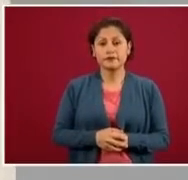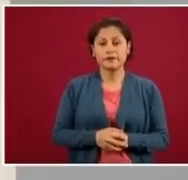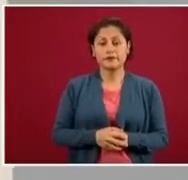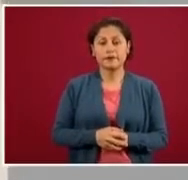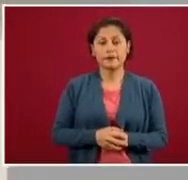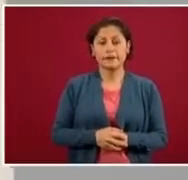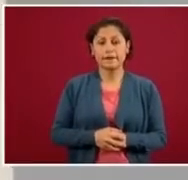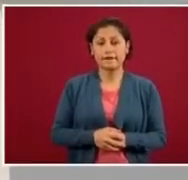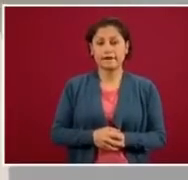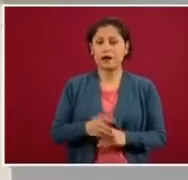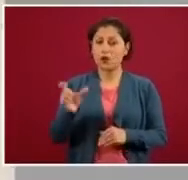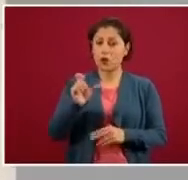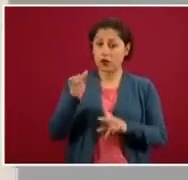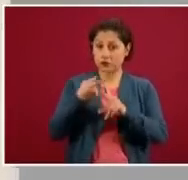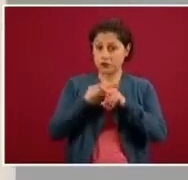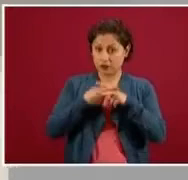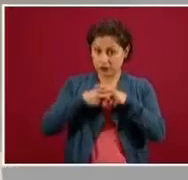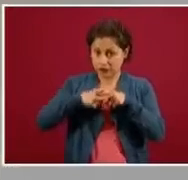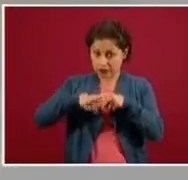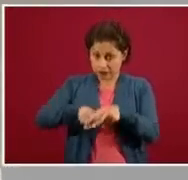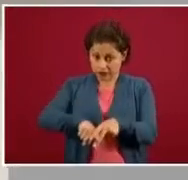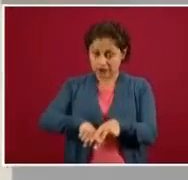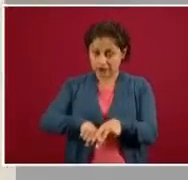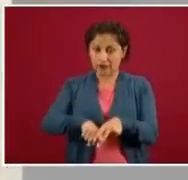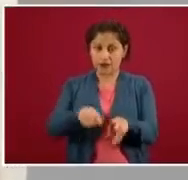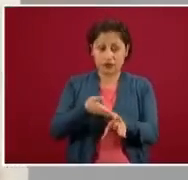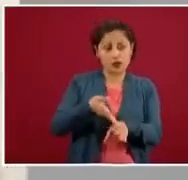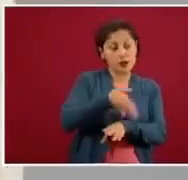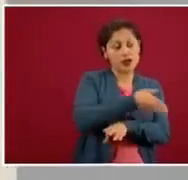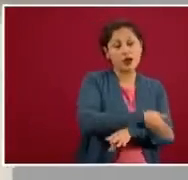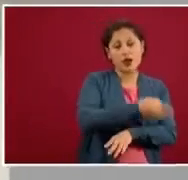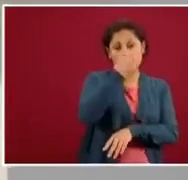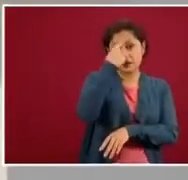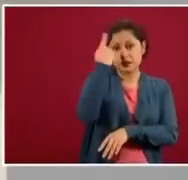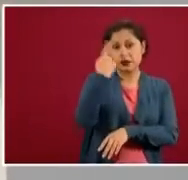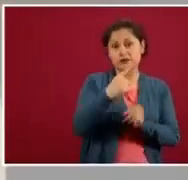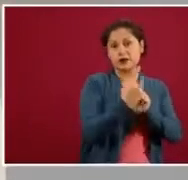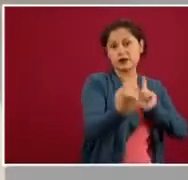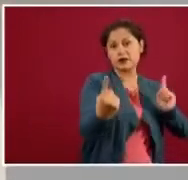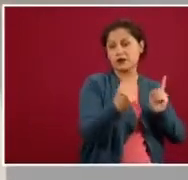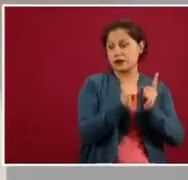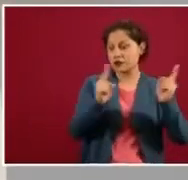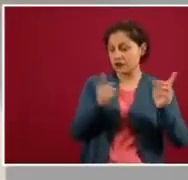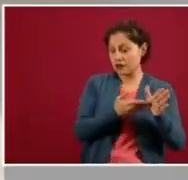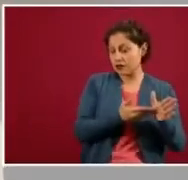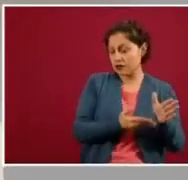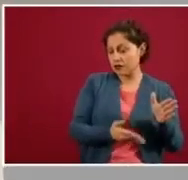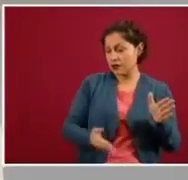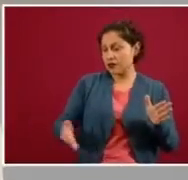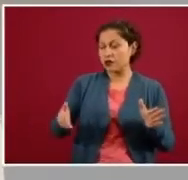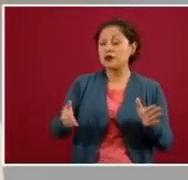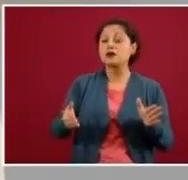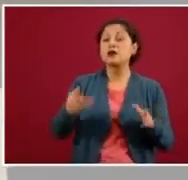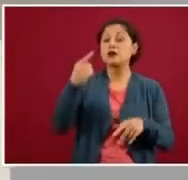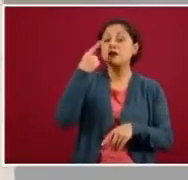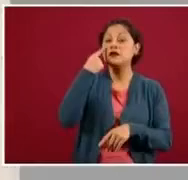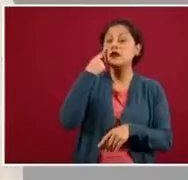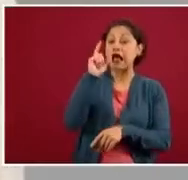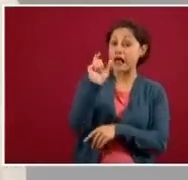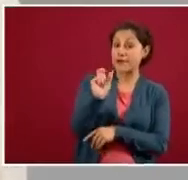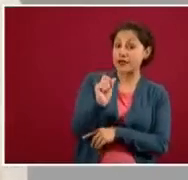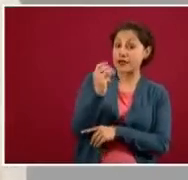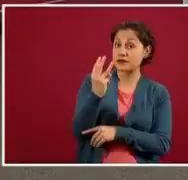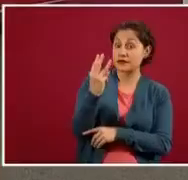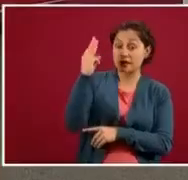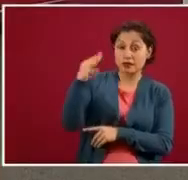medidas masivas de sana distancia. El 23 de marzo se cerraron las escuelas.